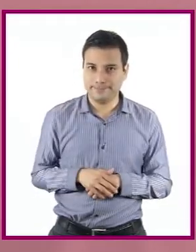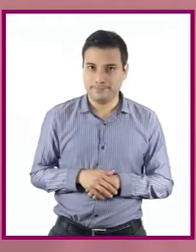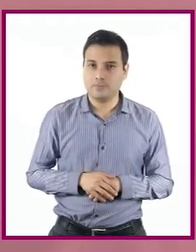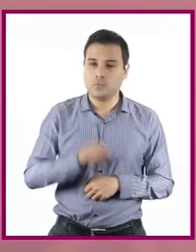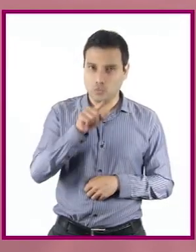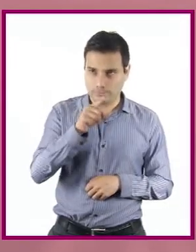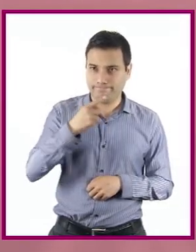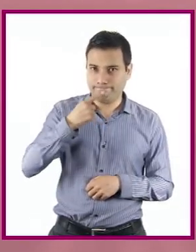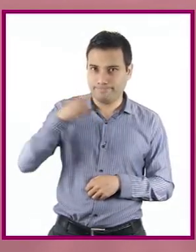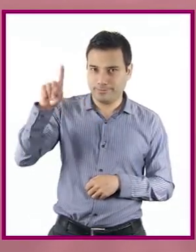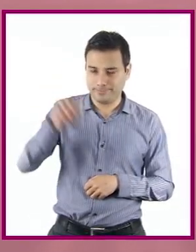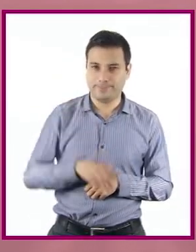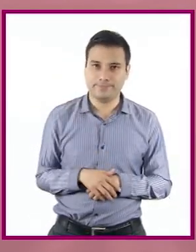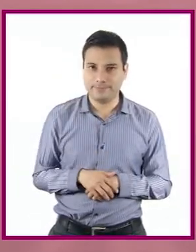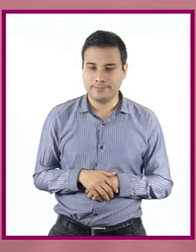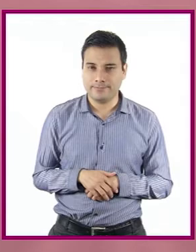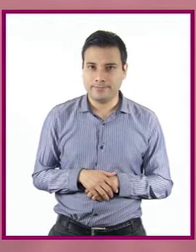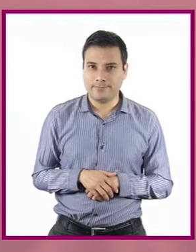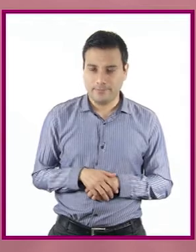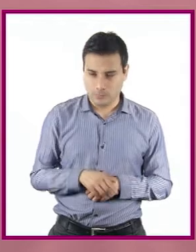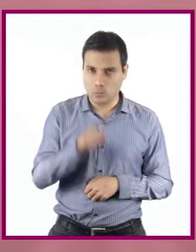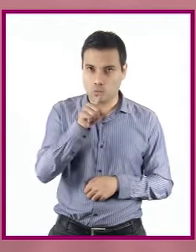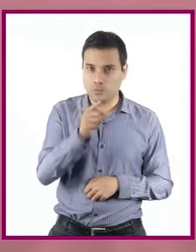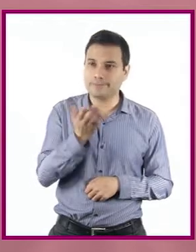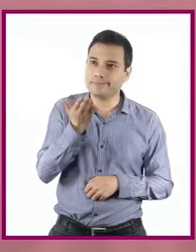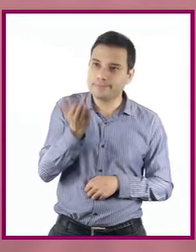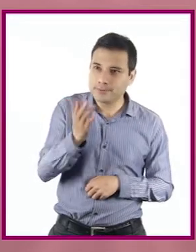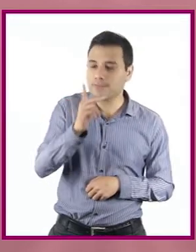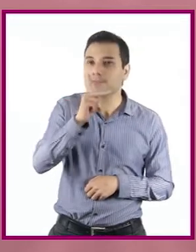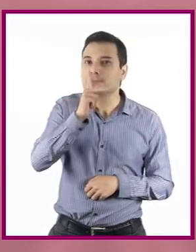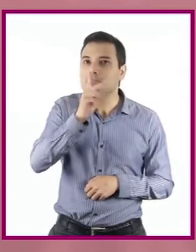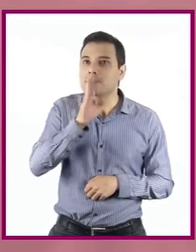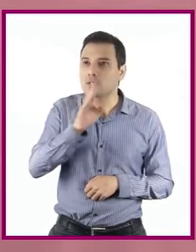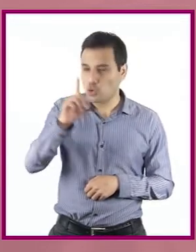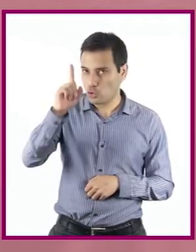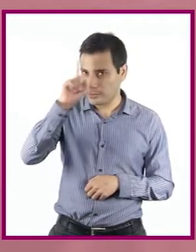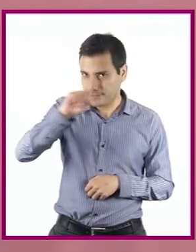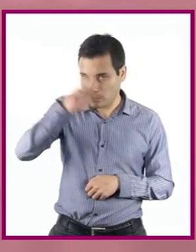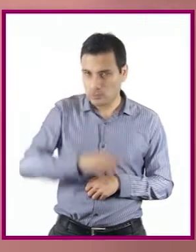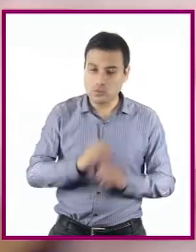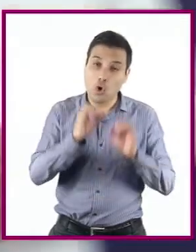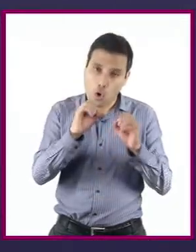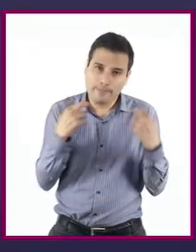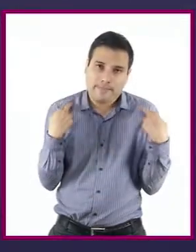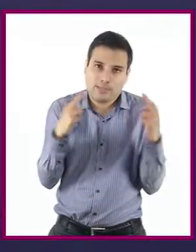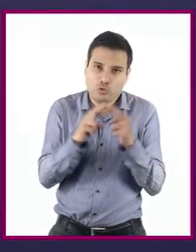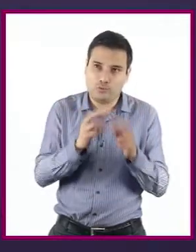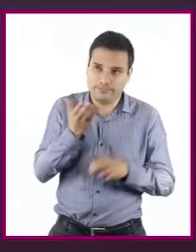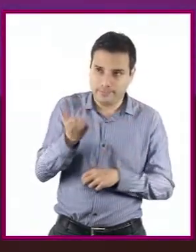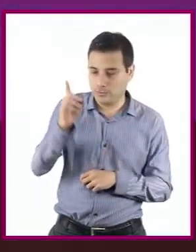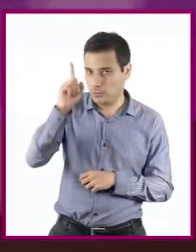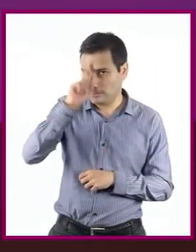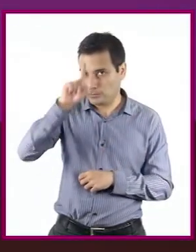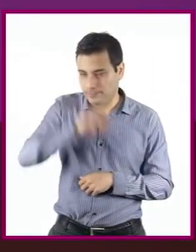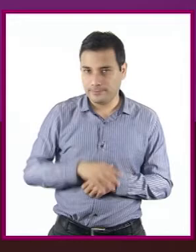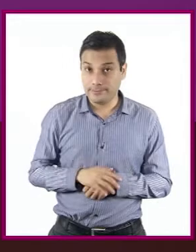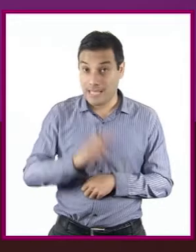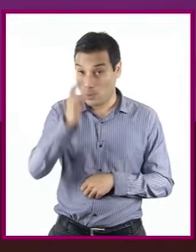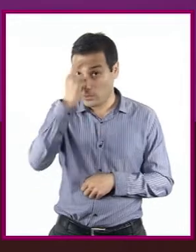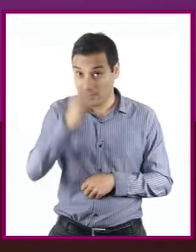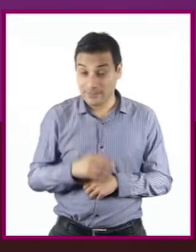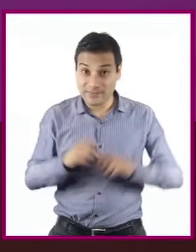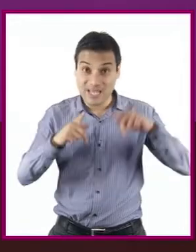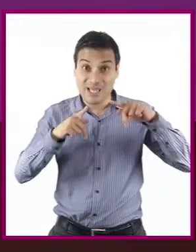red social. Pidan apoyo y consejo a sus familiares y maestras o maestros. Recuerden que las amenazas contra